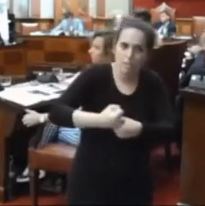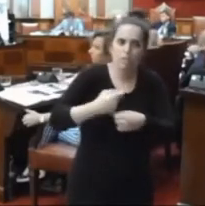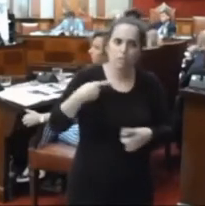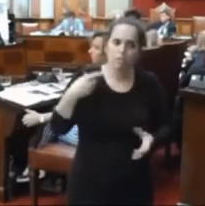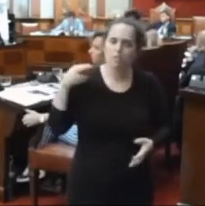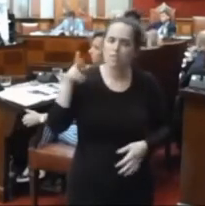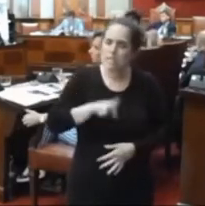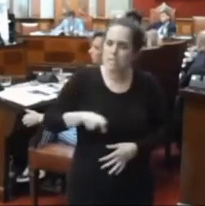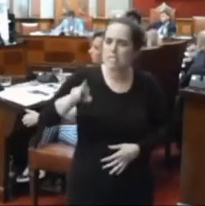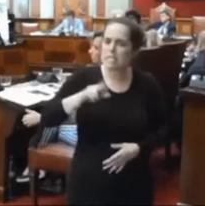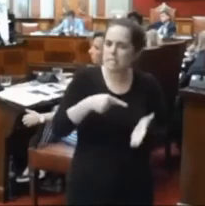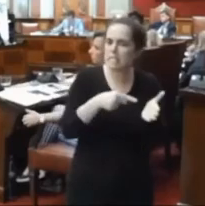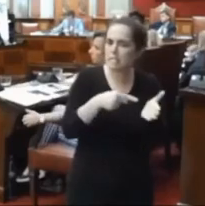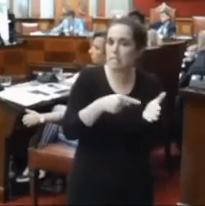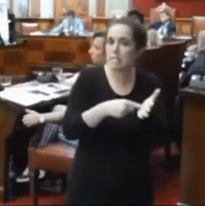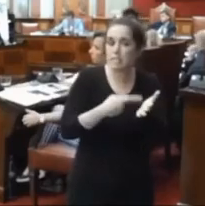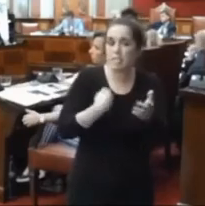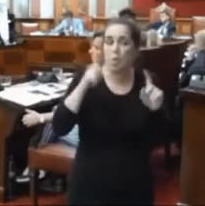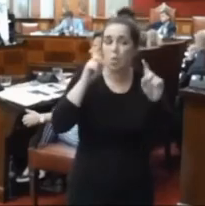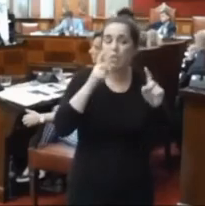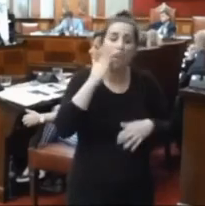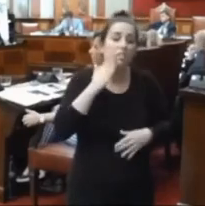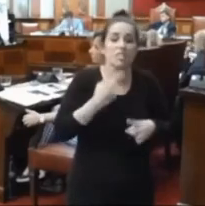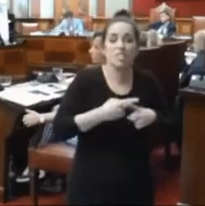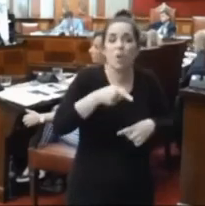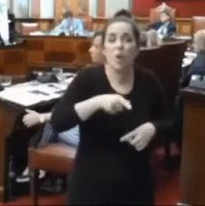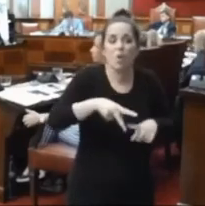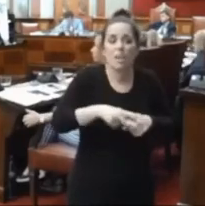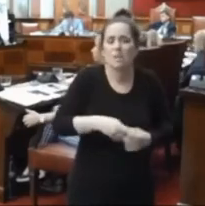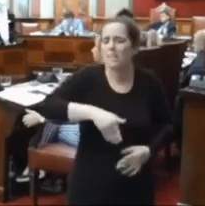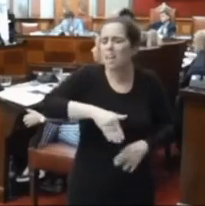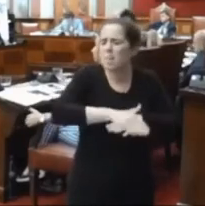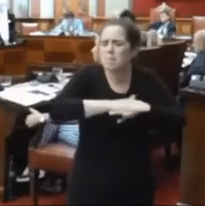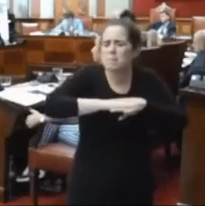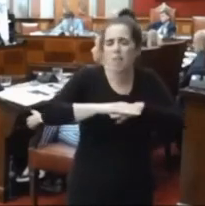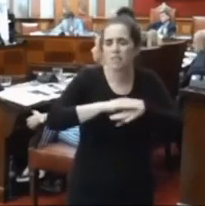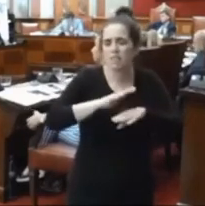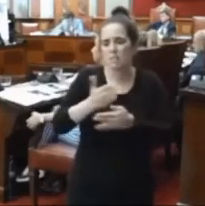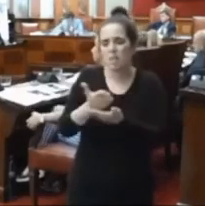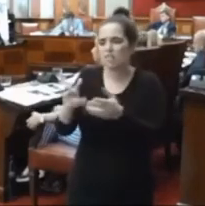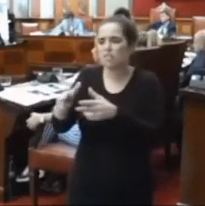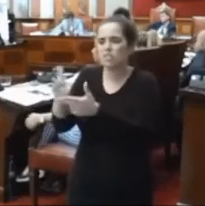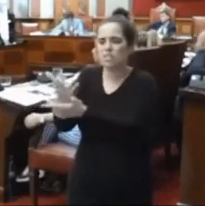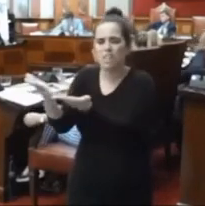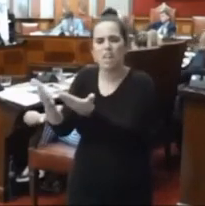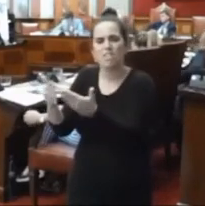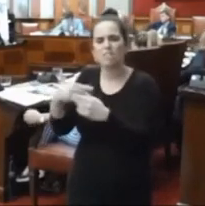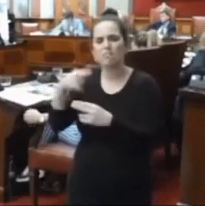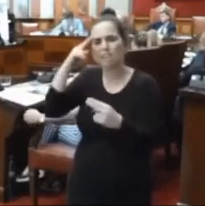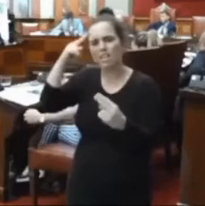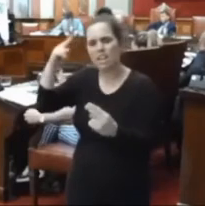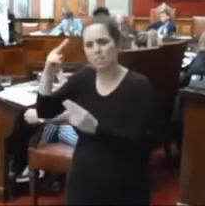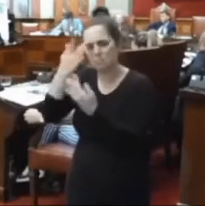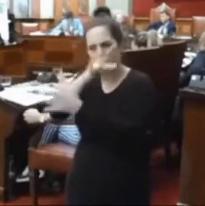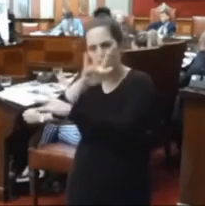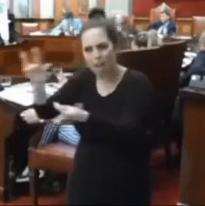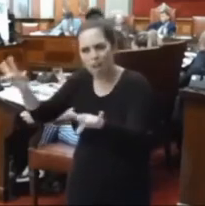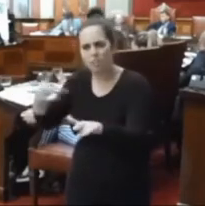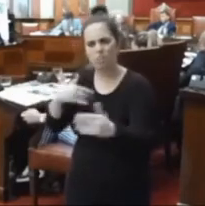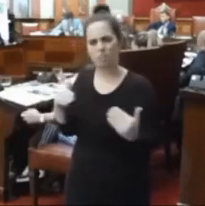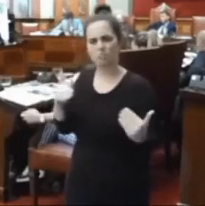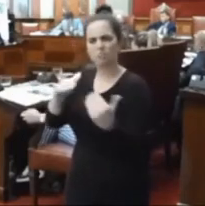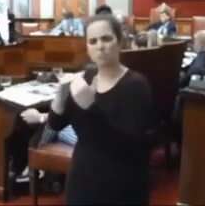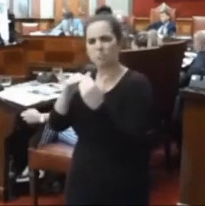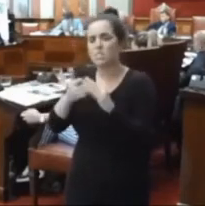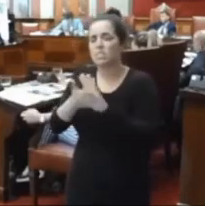afectivo-sexual es una herramienta básica para construir una sociedad respetuosa, una sociedad equitativa y una sociedad donde no